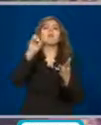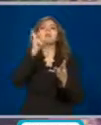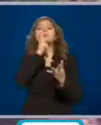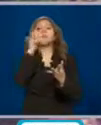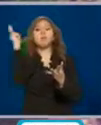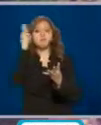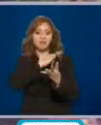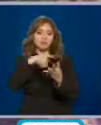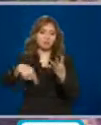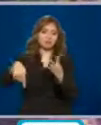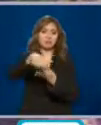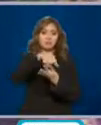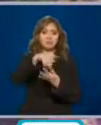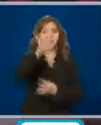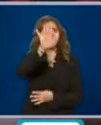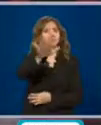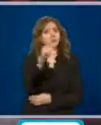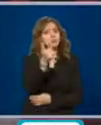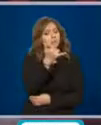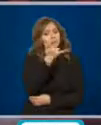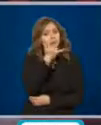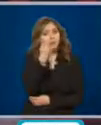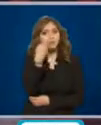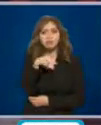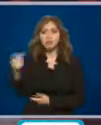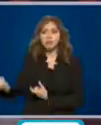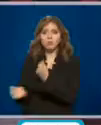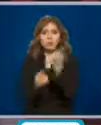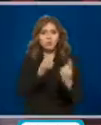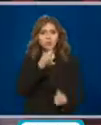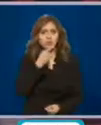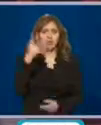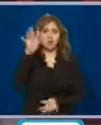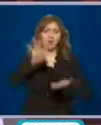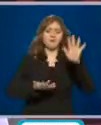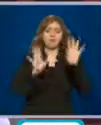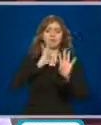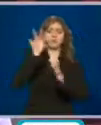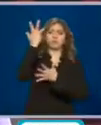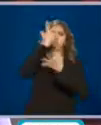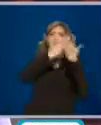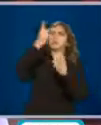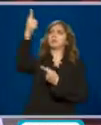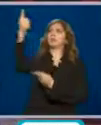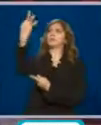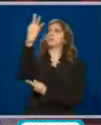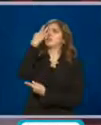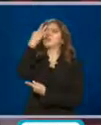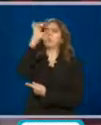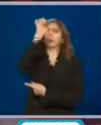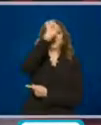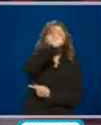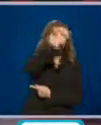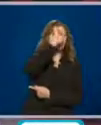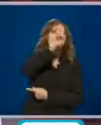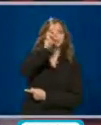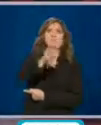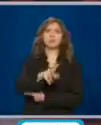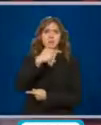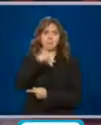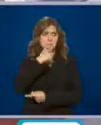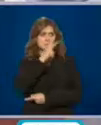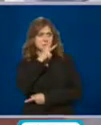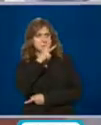se quedan confundidos porque Sí. pues están recibiendo a veces órdenes o consejos de personas que no son tus